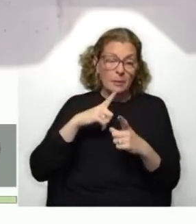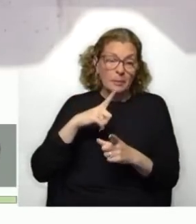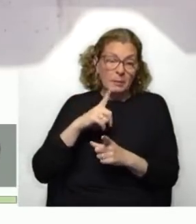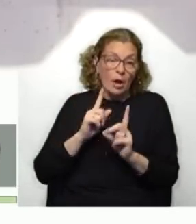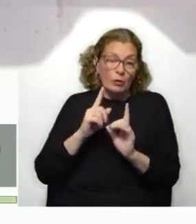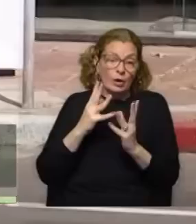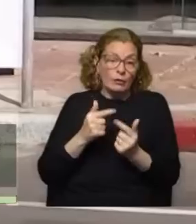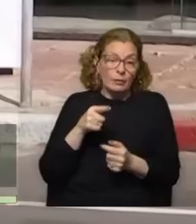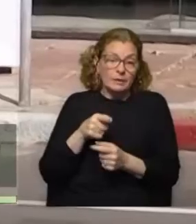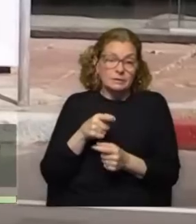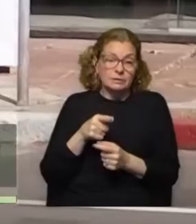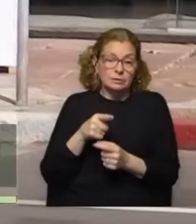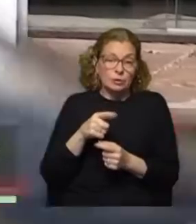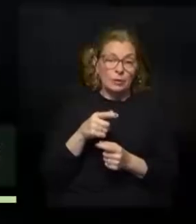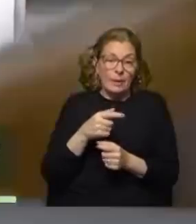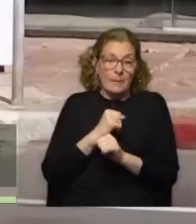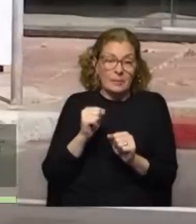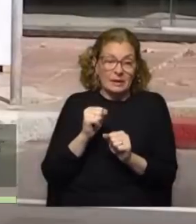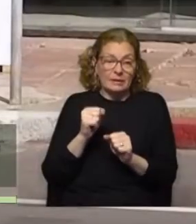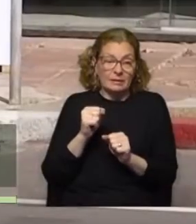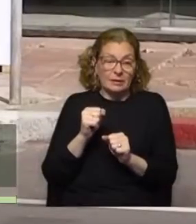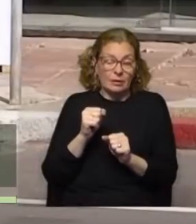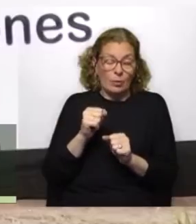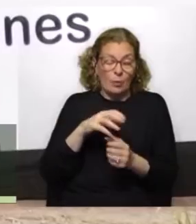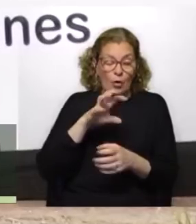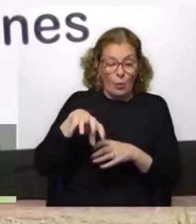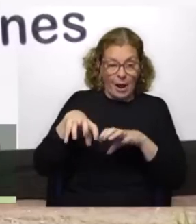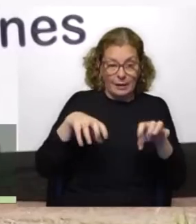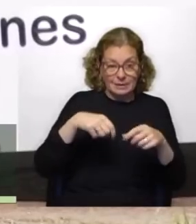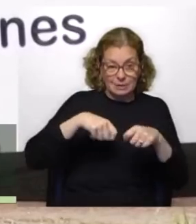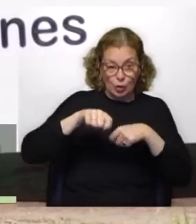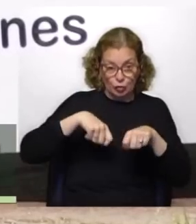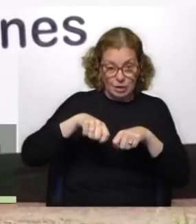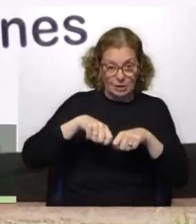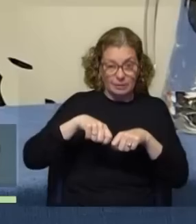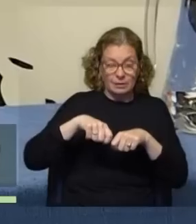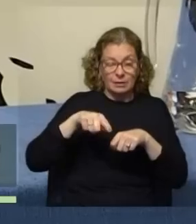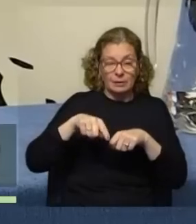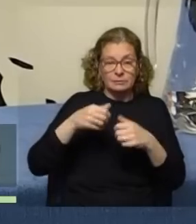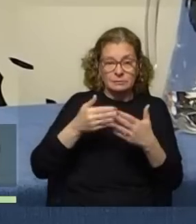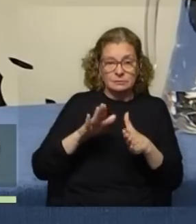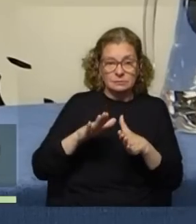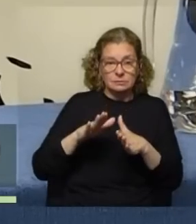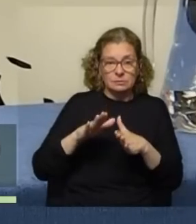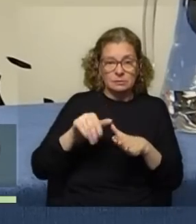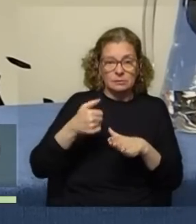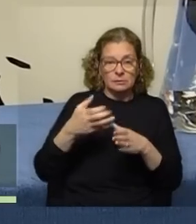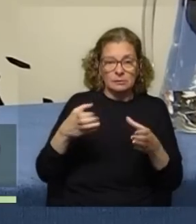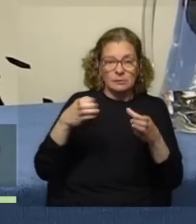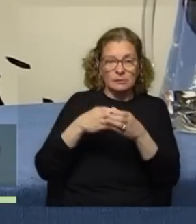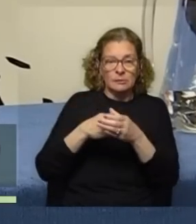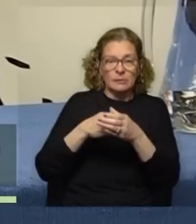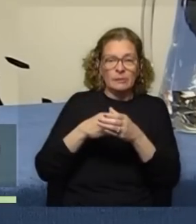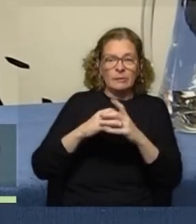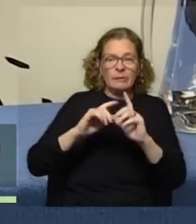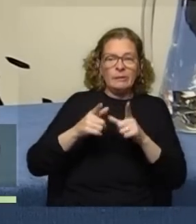de alguna manera esto se empieza a concretar este en los ámbitos de negociación que nosotros empezamos a mantener después que nos reuniones con